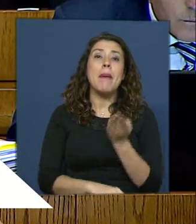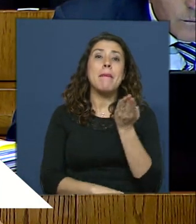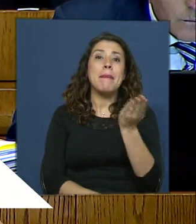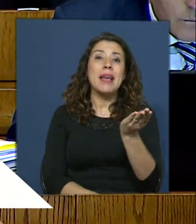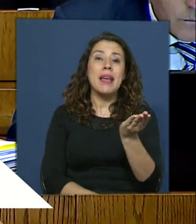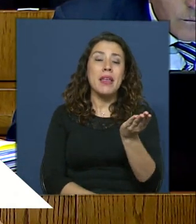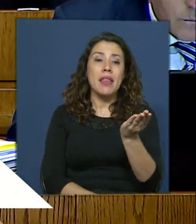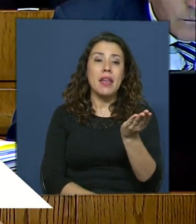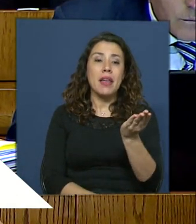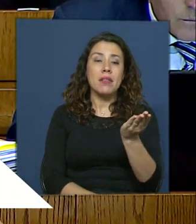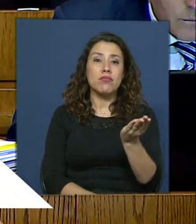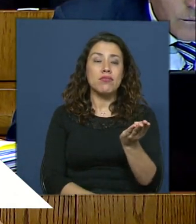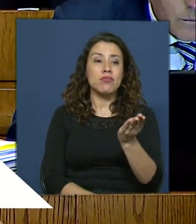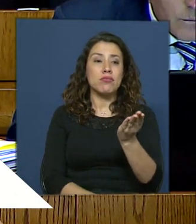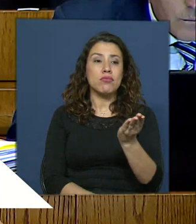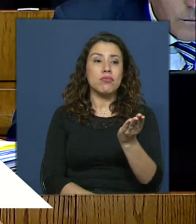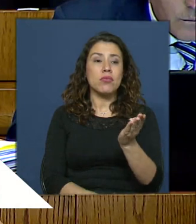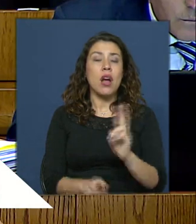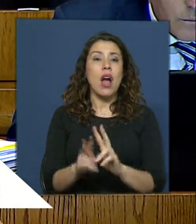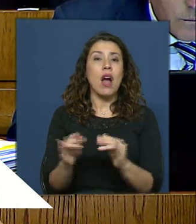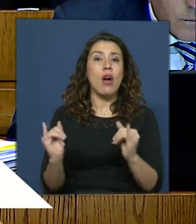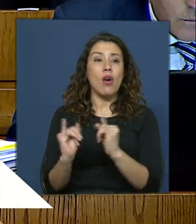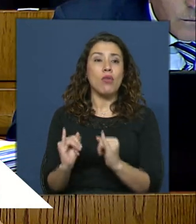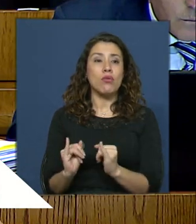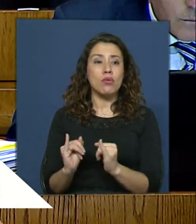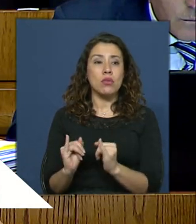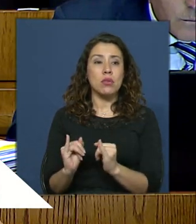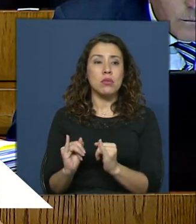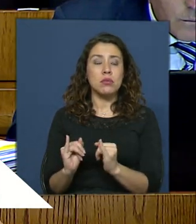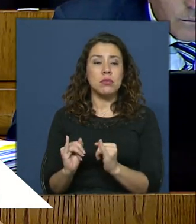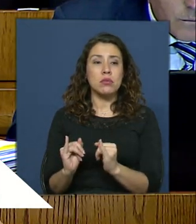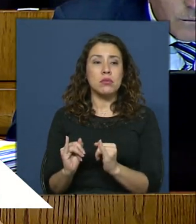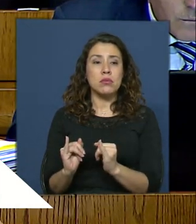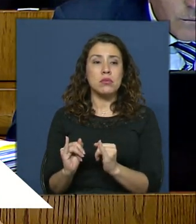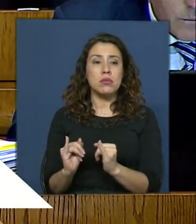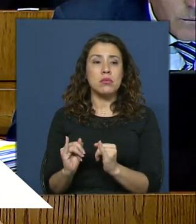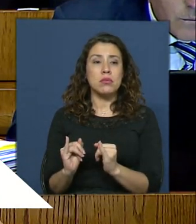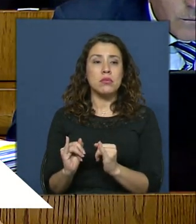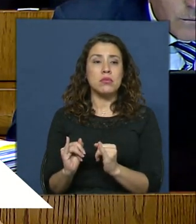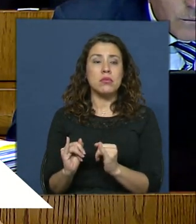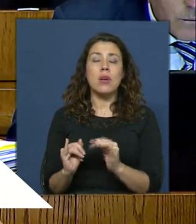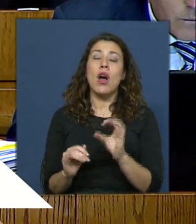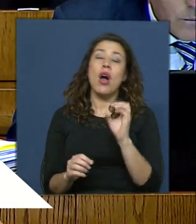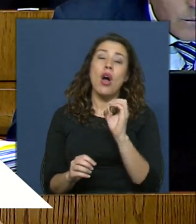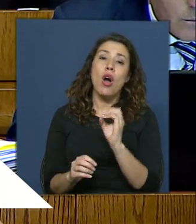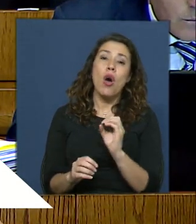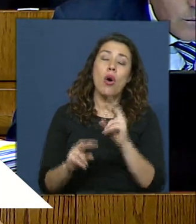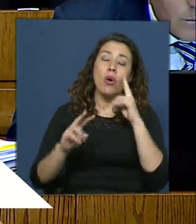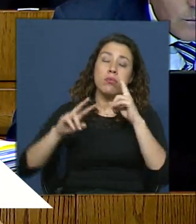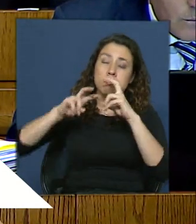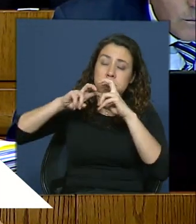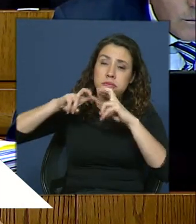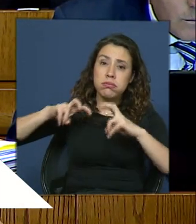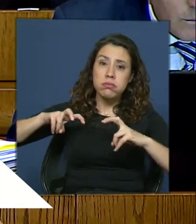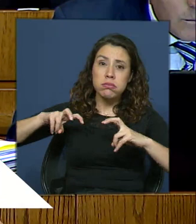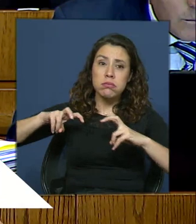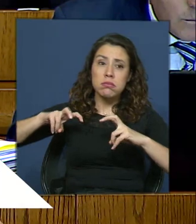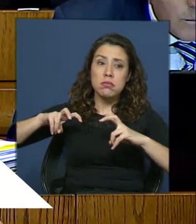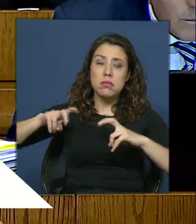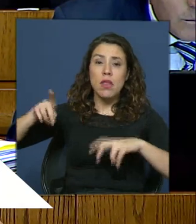se establezcan modalidades, procedimientos o sencillamente una investigación respecto de